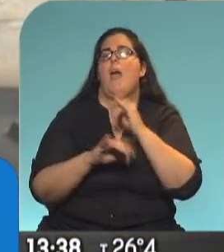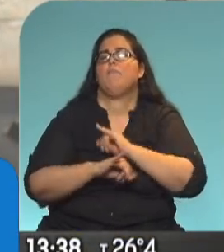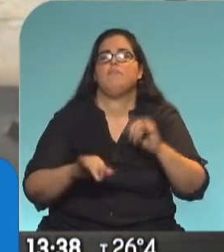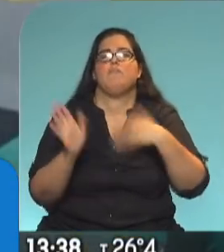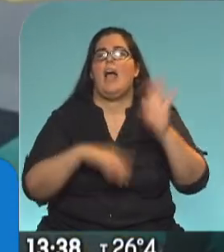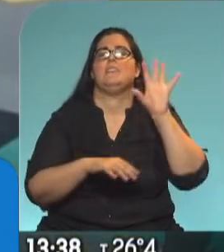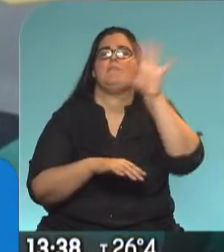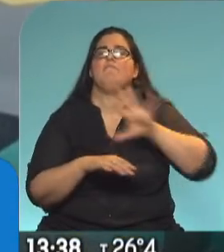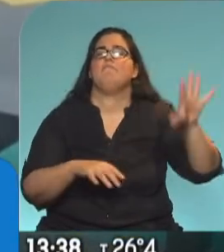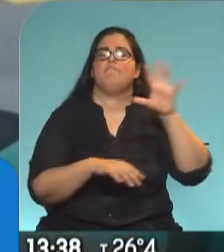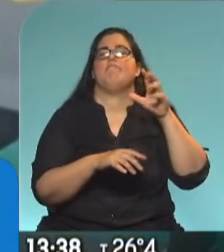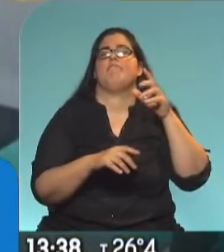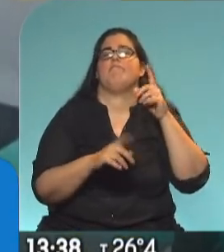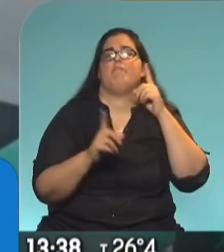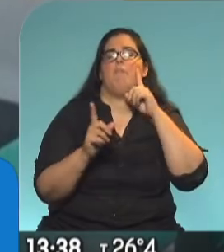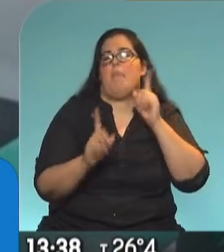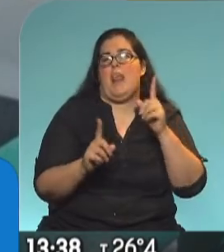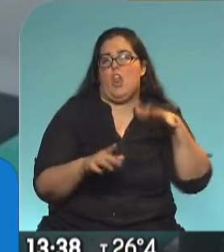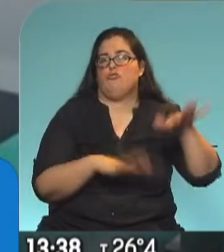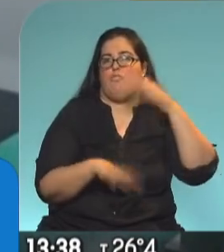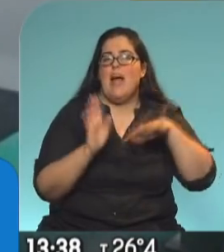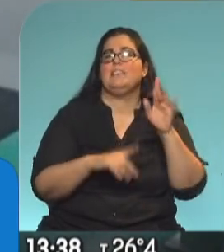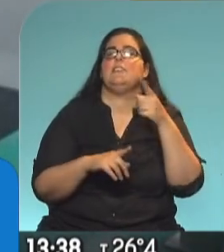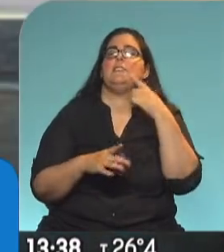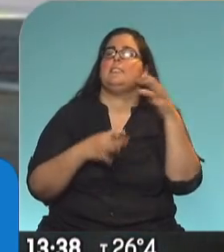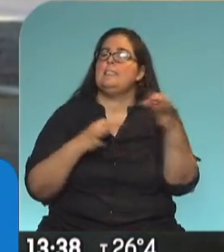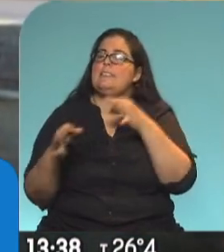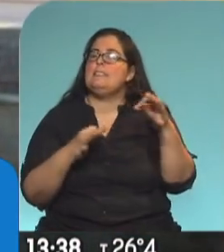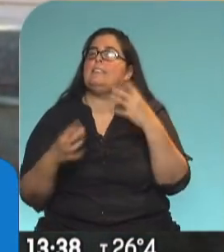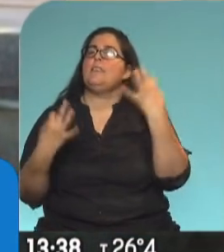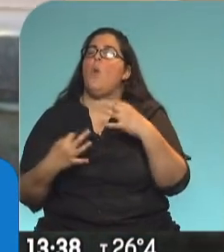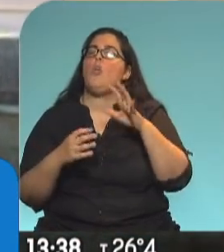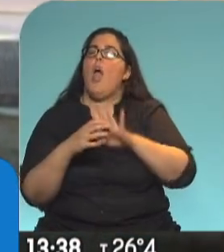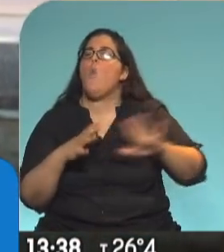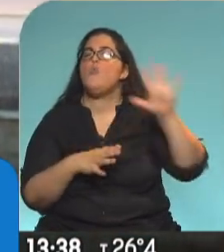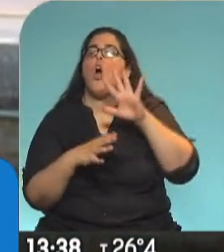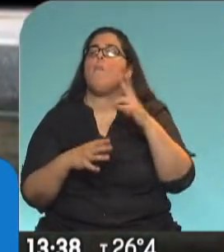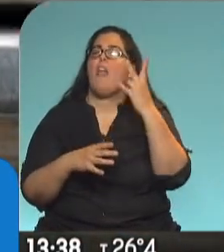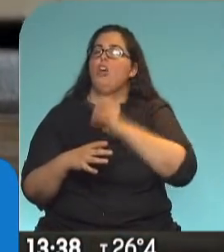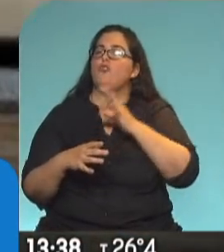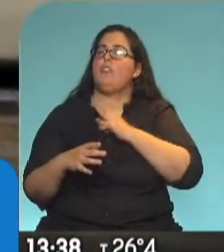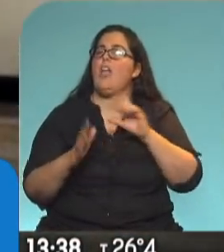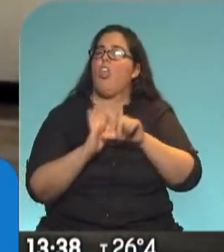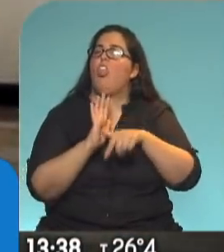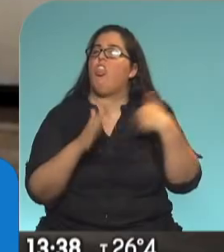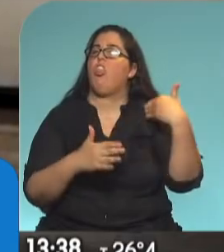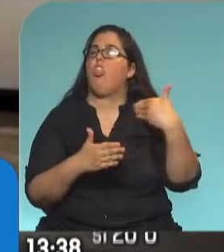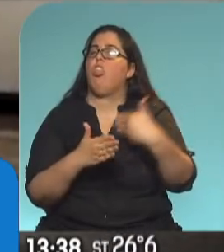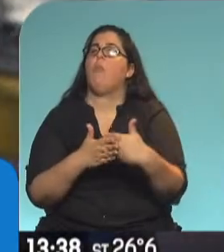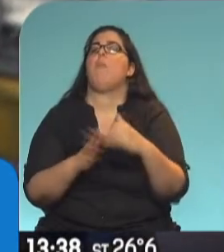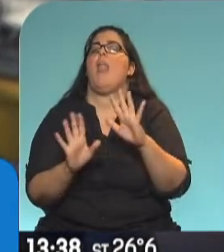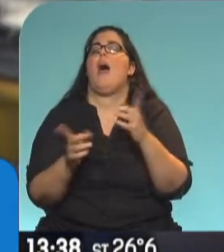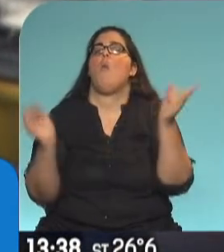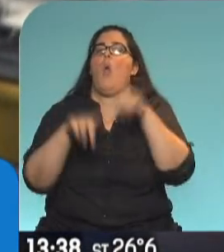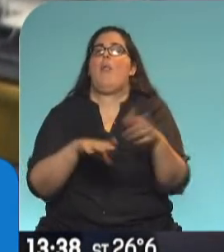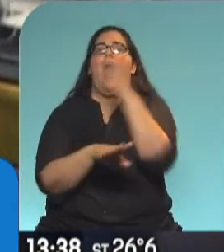Se prevé que harán falta 2 años para que las finanzas europeas se acerquen a su nivel prepandémico. Todos